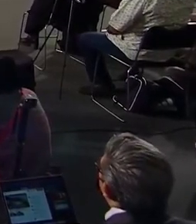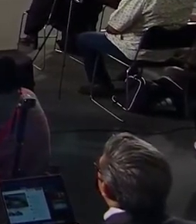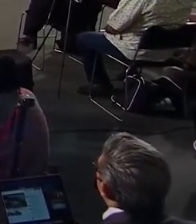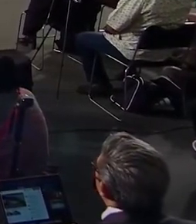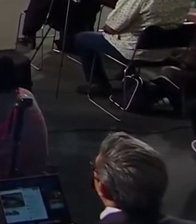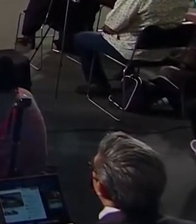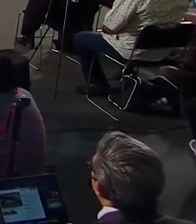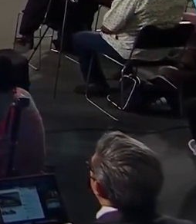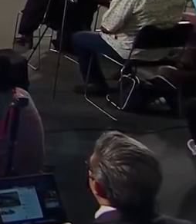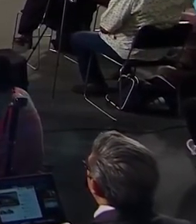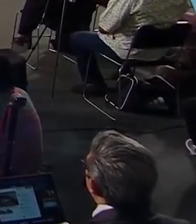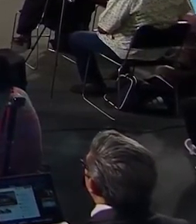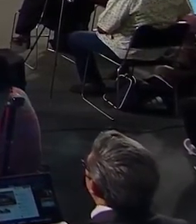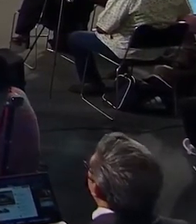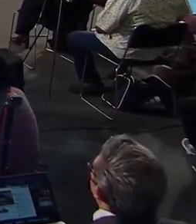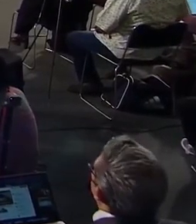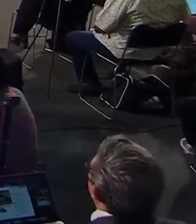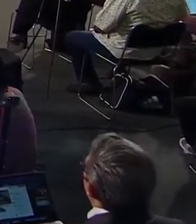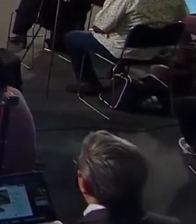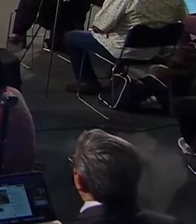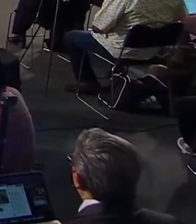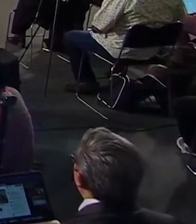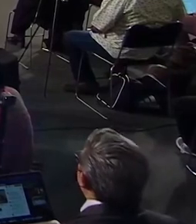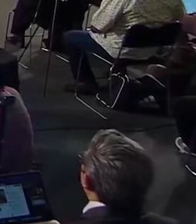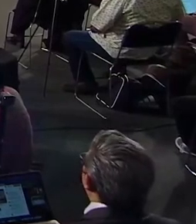para construir carreteras en Estados Unidos.